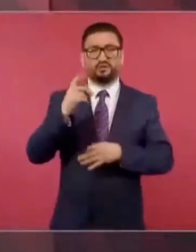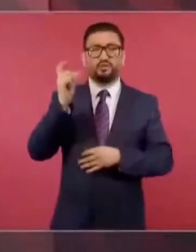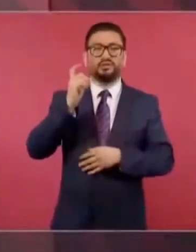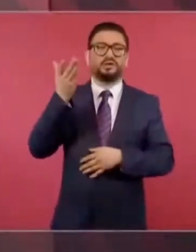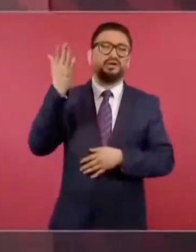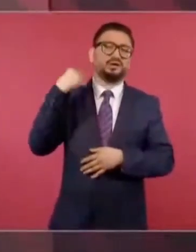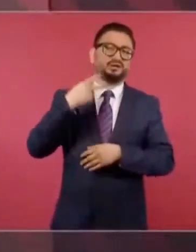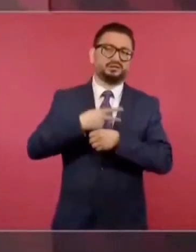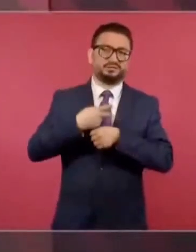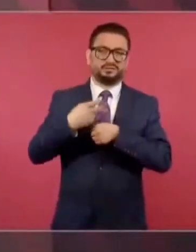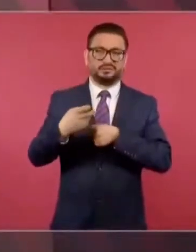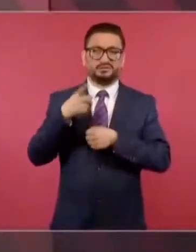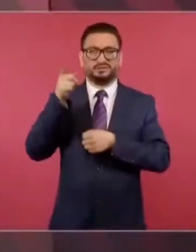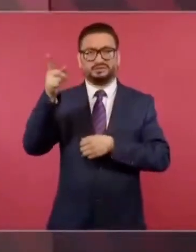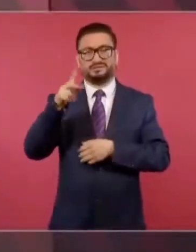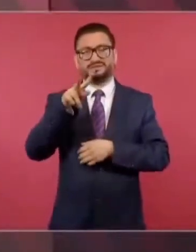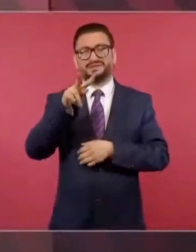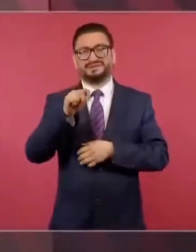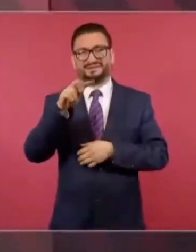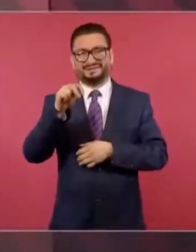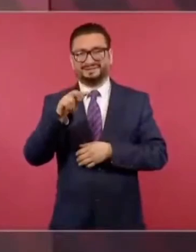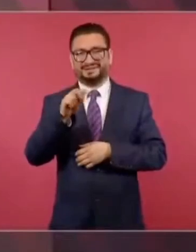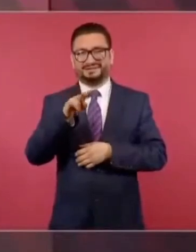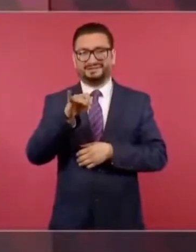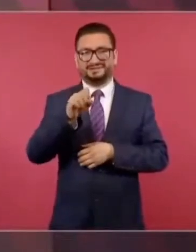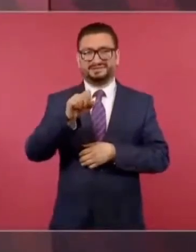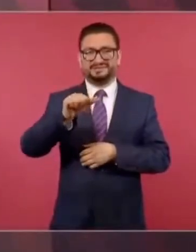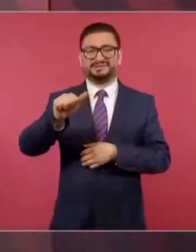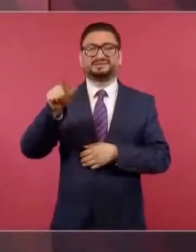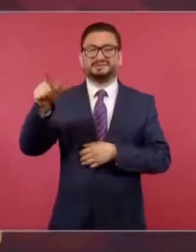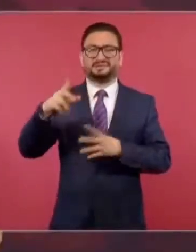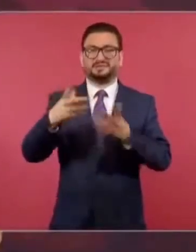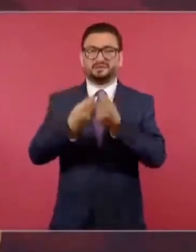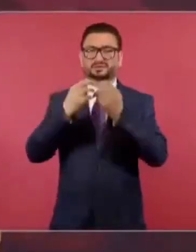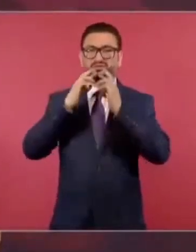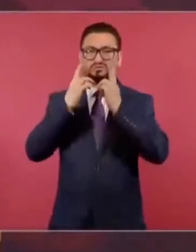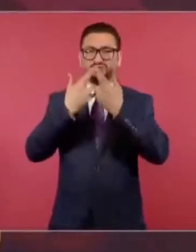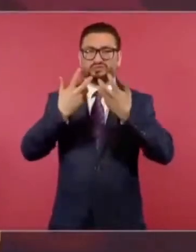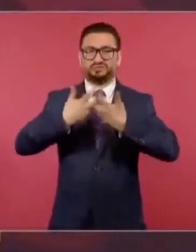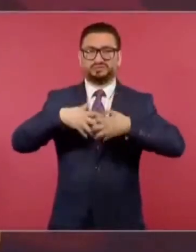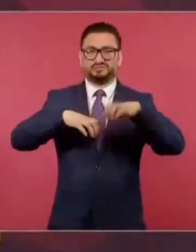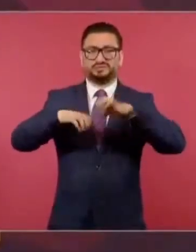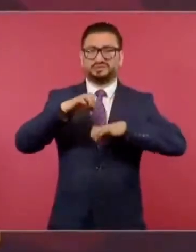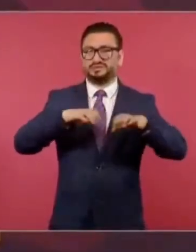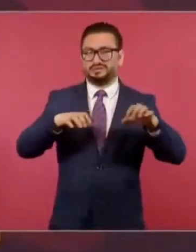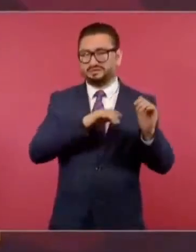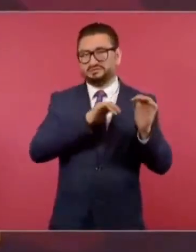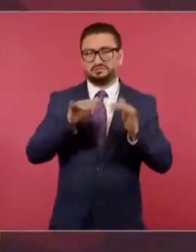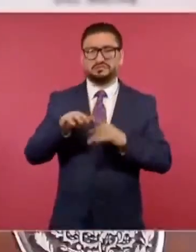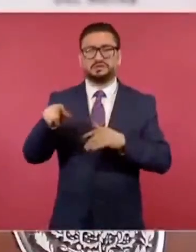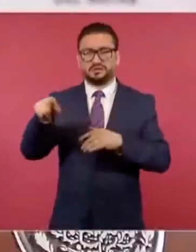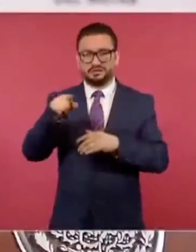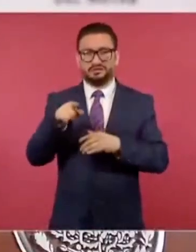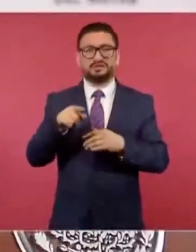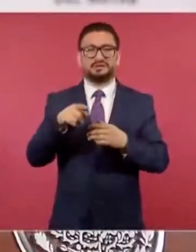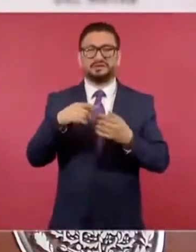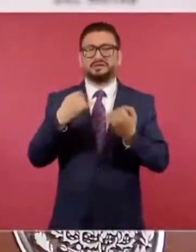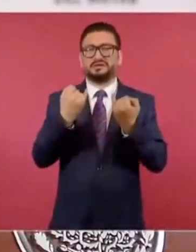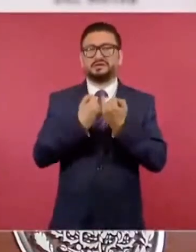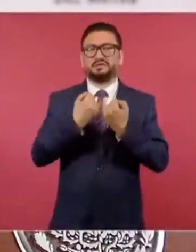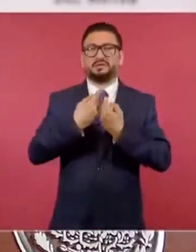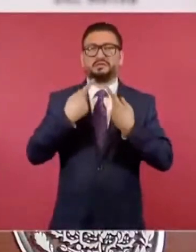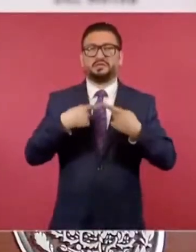invitaron en Televisa a una reunión con empresarios y traficantes de